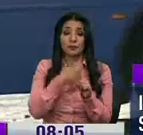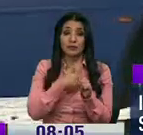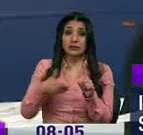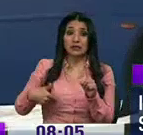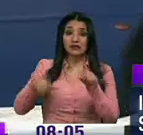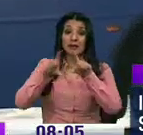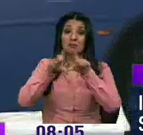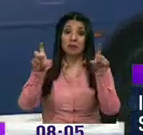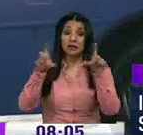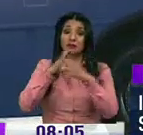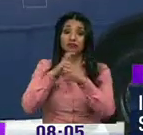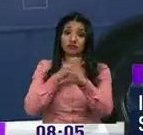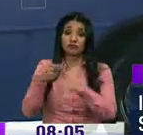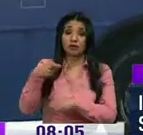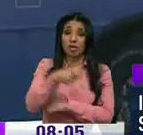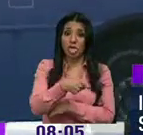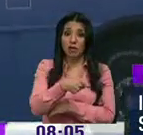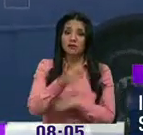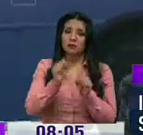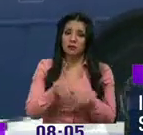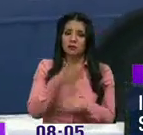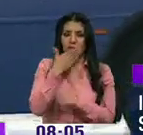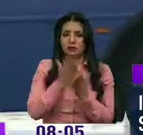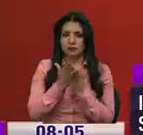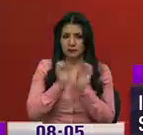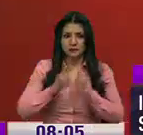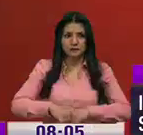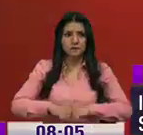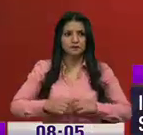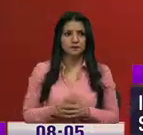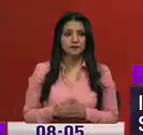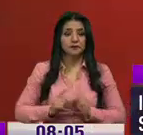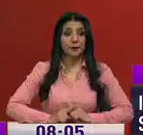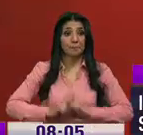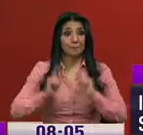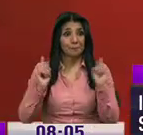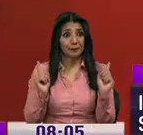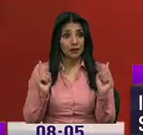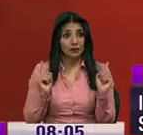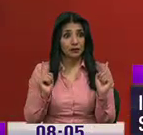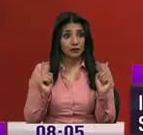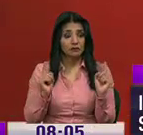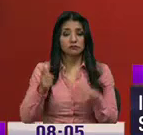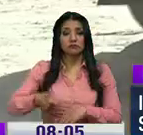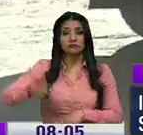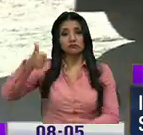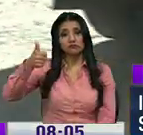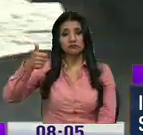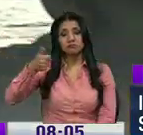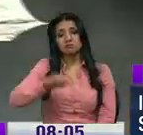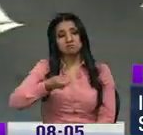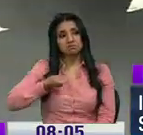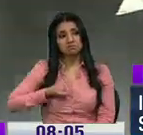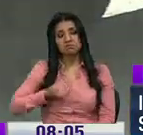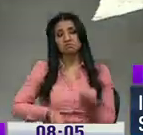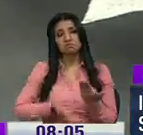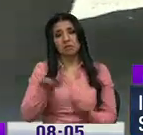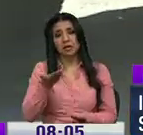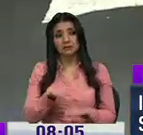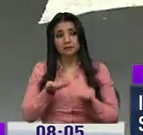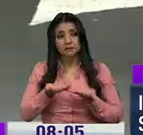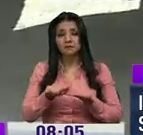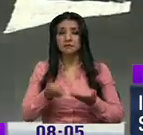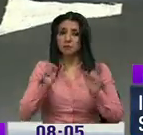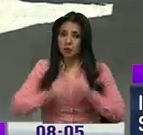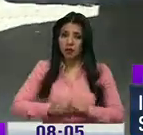Unitrans, inversiones que se han realizado para poder mejorar el servicio. No obstante, manifiesta que de parte de la autoridad no se han facilitado las cosas